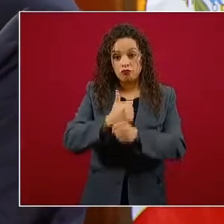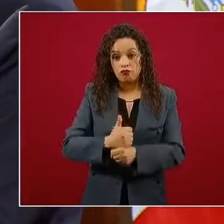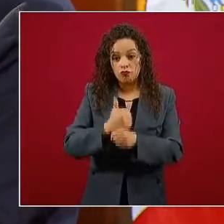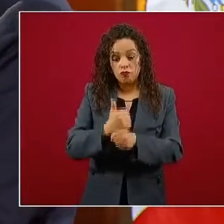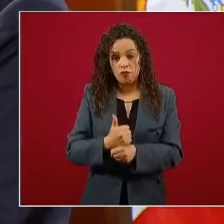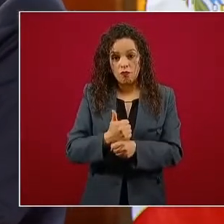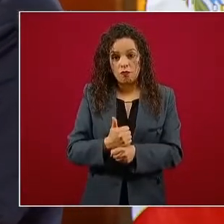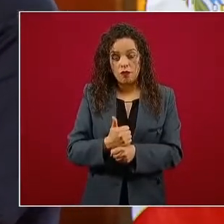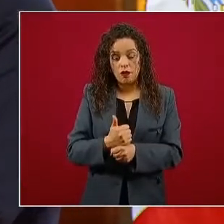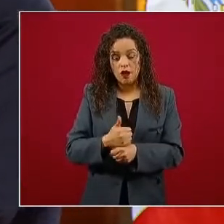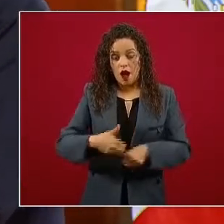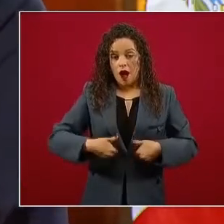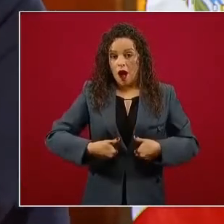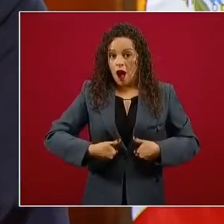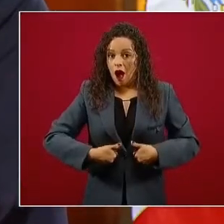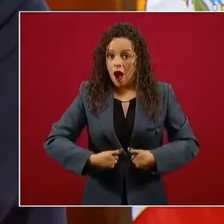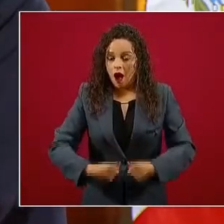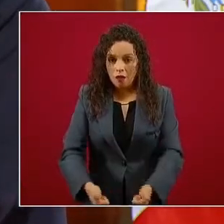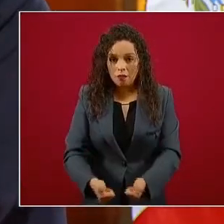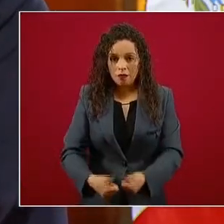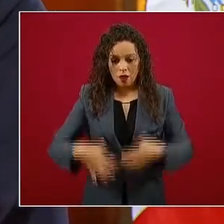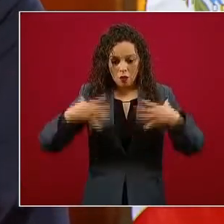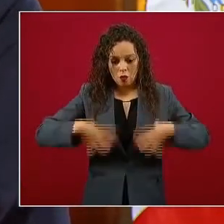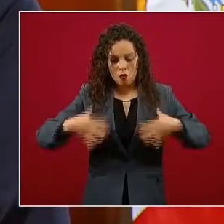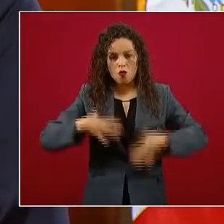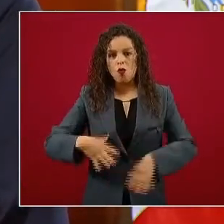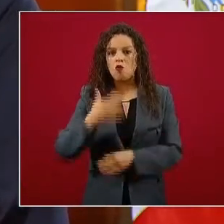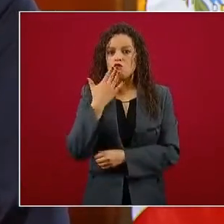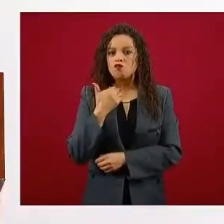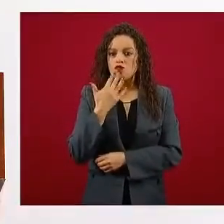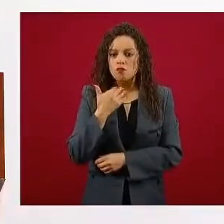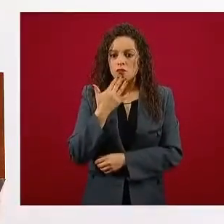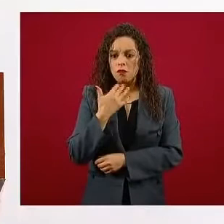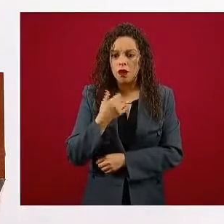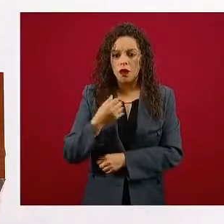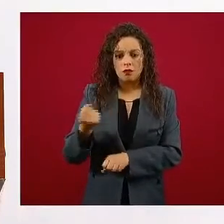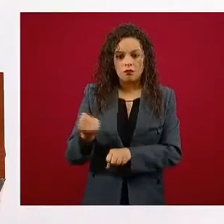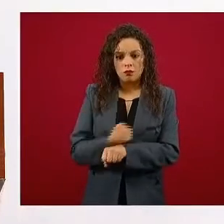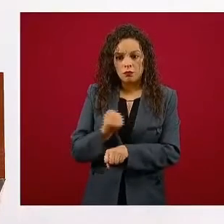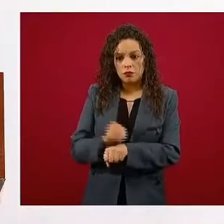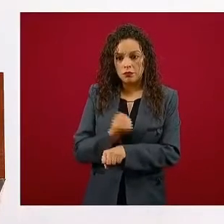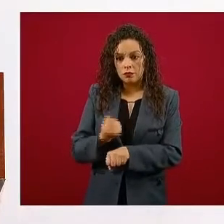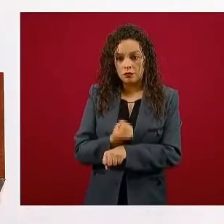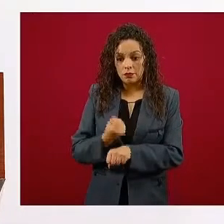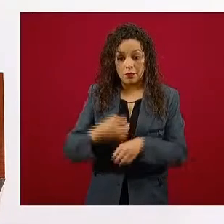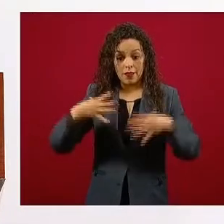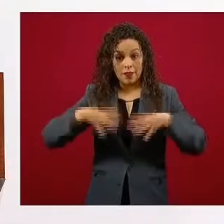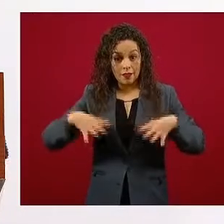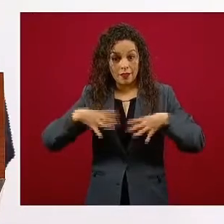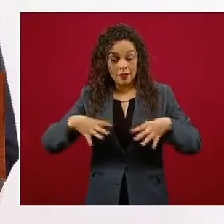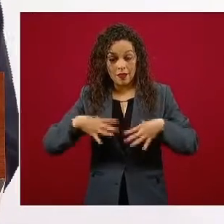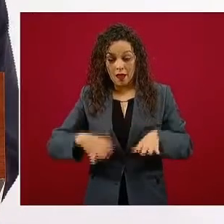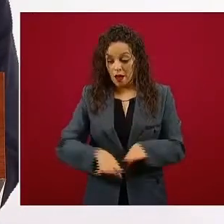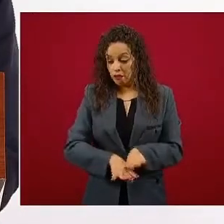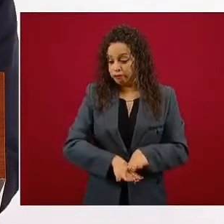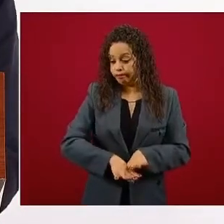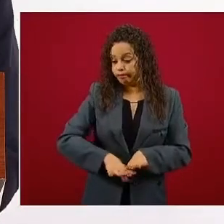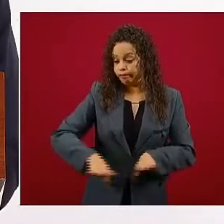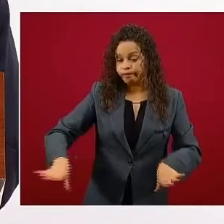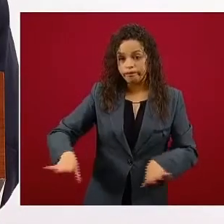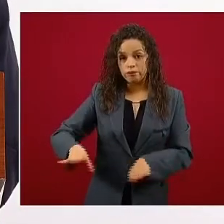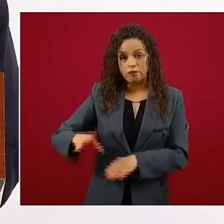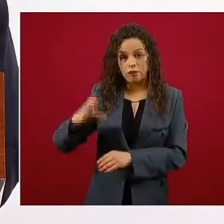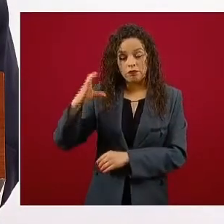desnudez coman menos mal, usen ropa y calzado y dejen de tener petate por